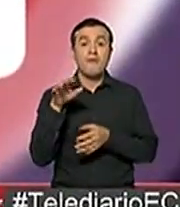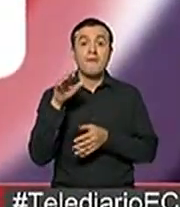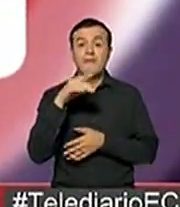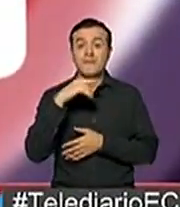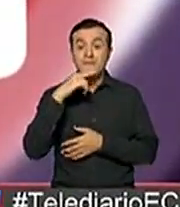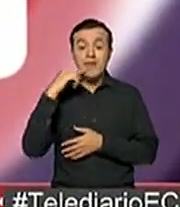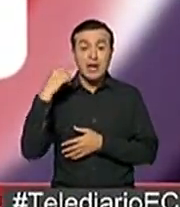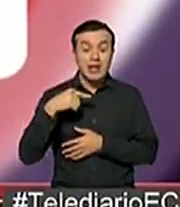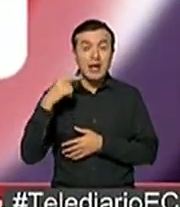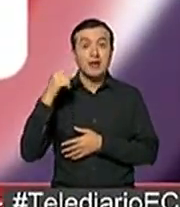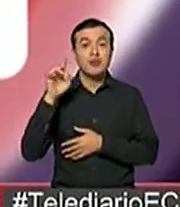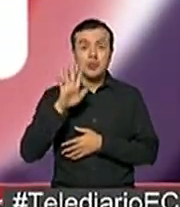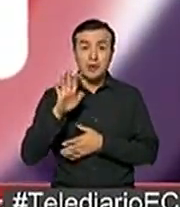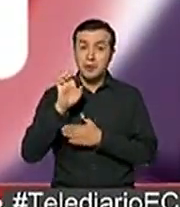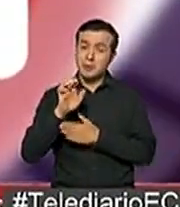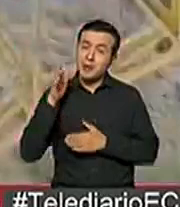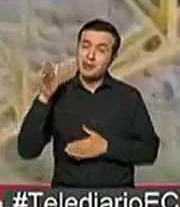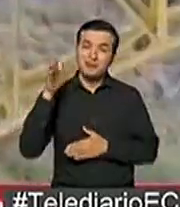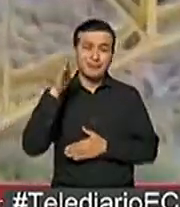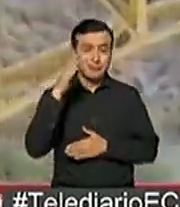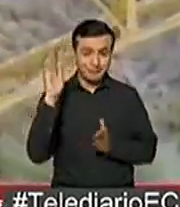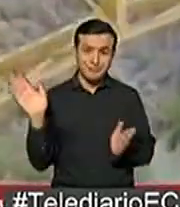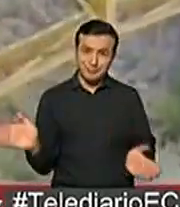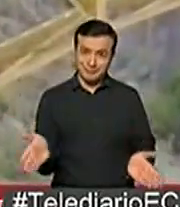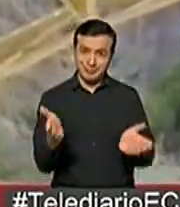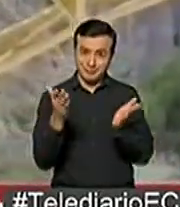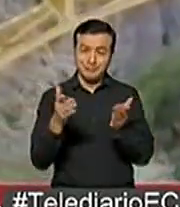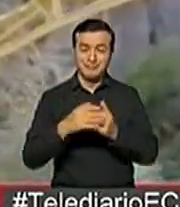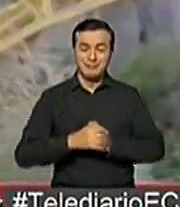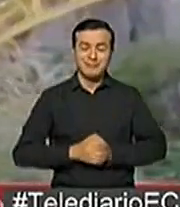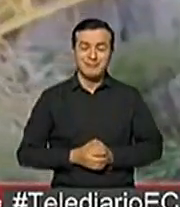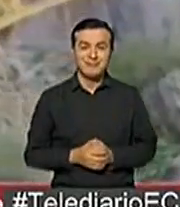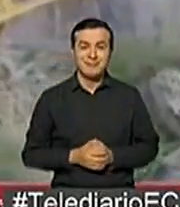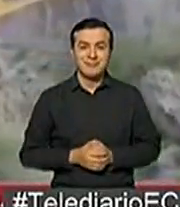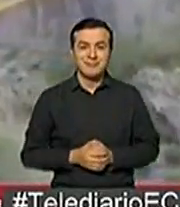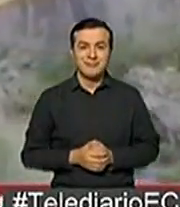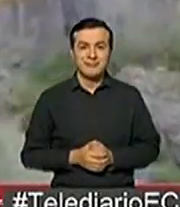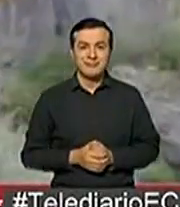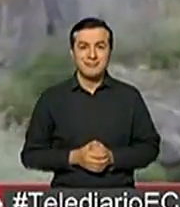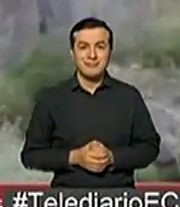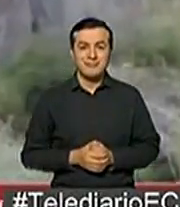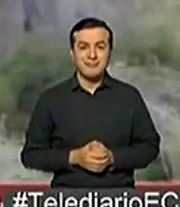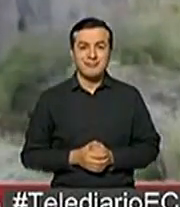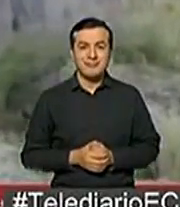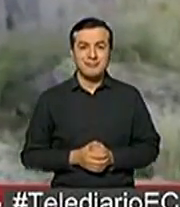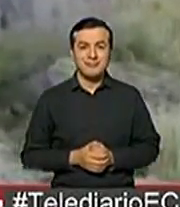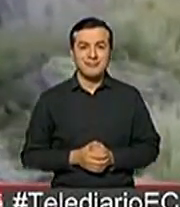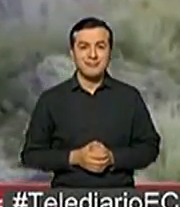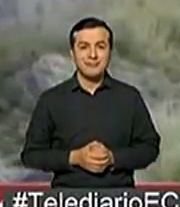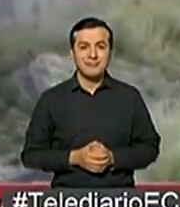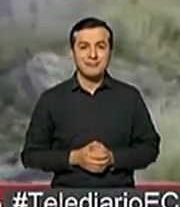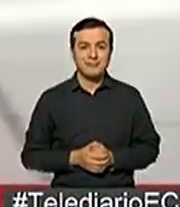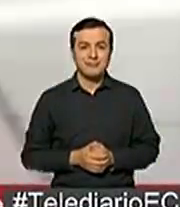maravillas que tiene el ecuador de los cuatro mundos en guayaquil guadalupe ayoví medios públicos